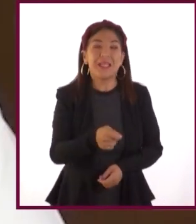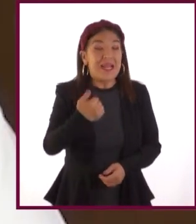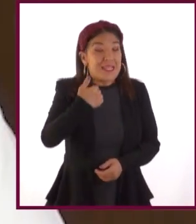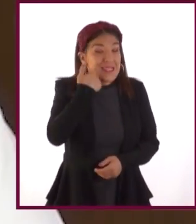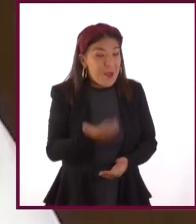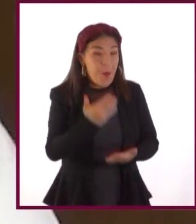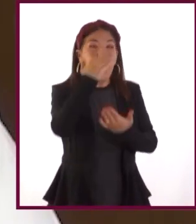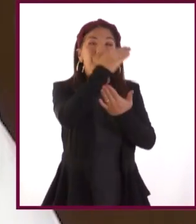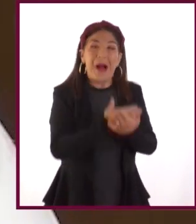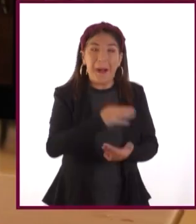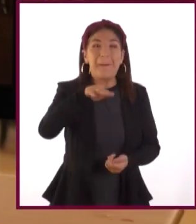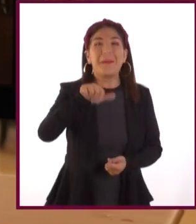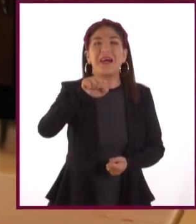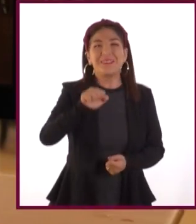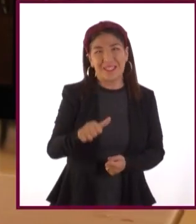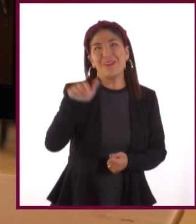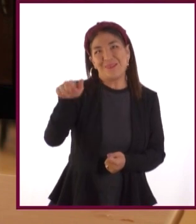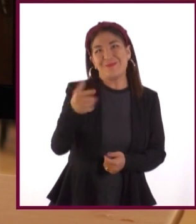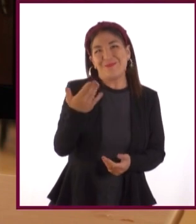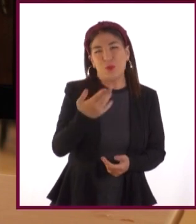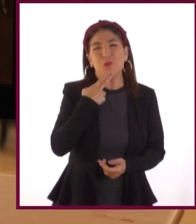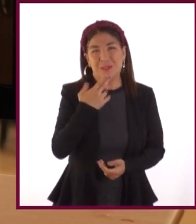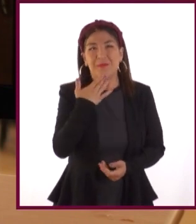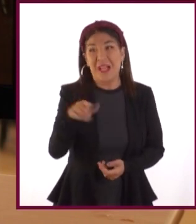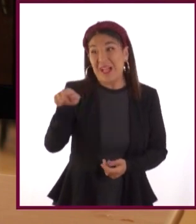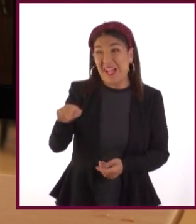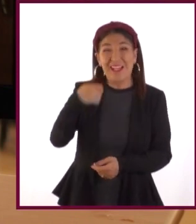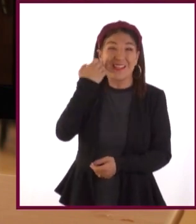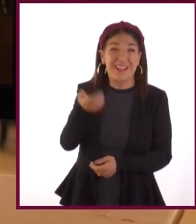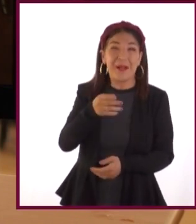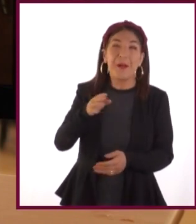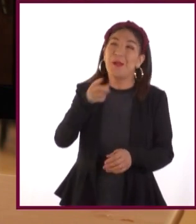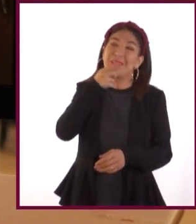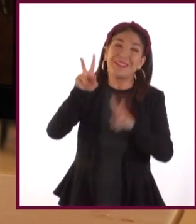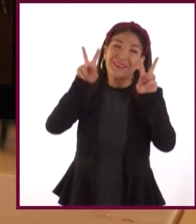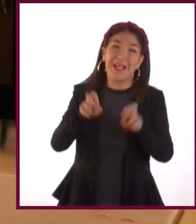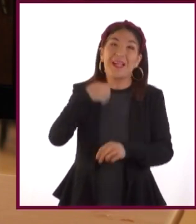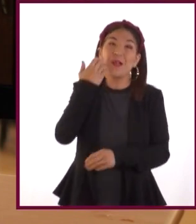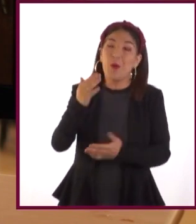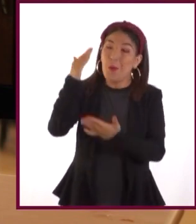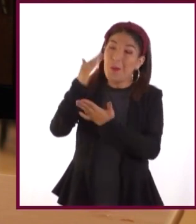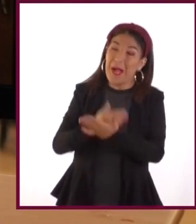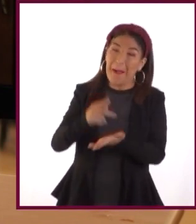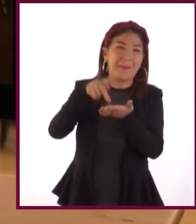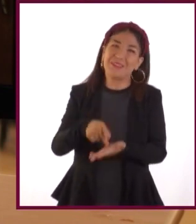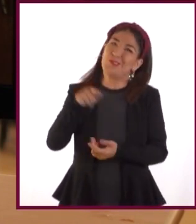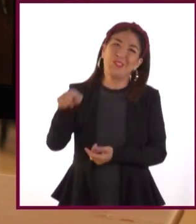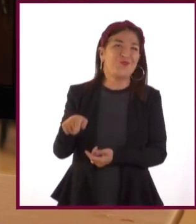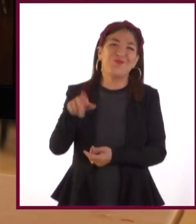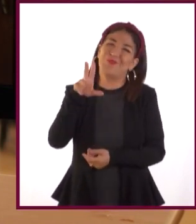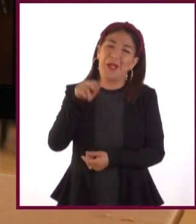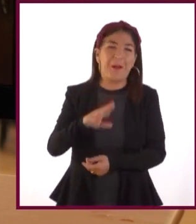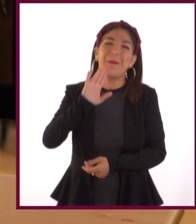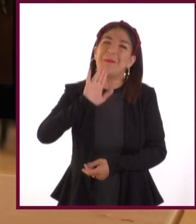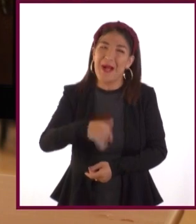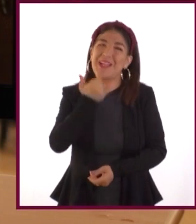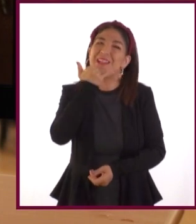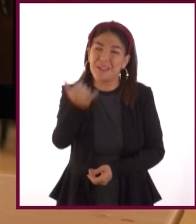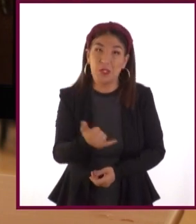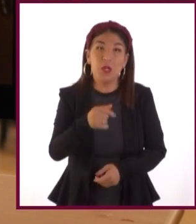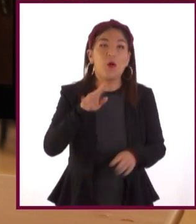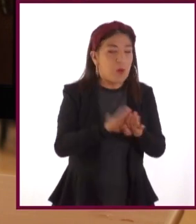En realidad, digamos, en la vida cotidiana se utiliza erróneamente, ¿no? Porque nosotros decimos quiero bajar de peso,